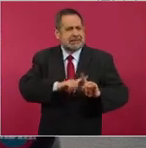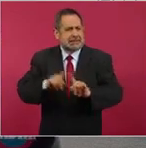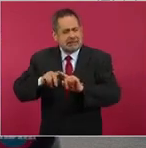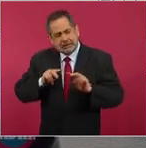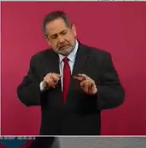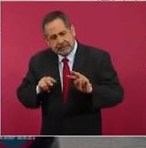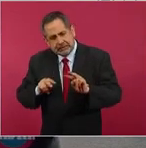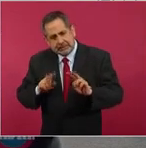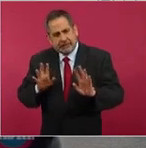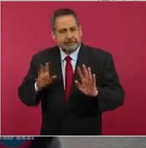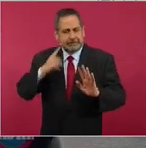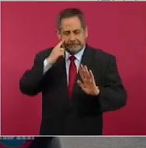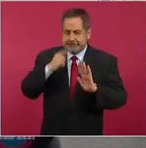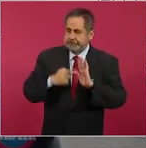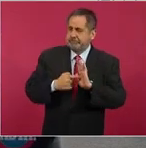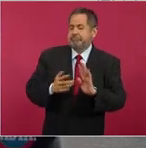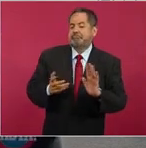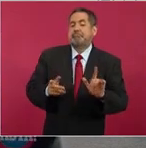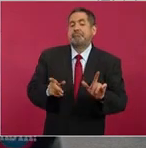nada más para que